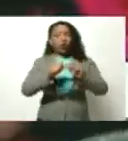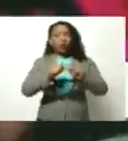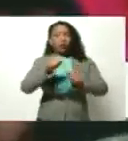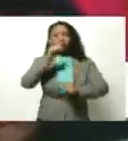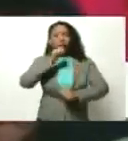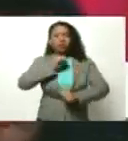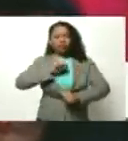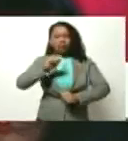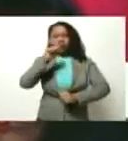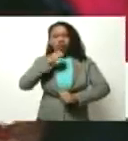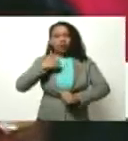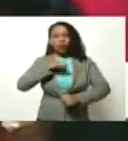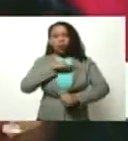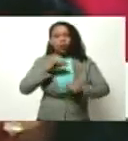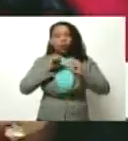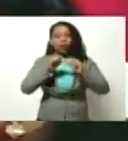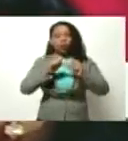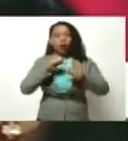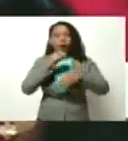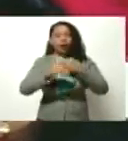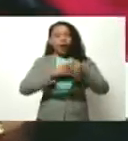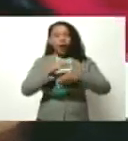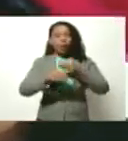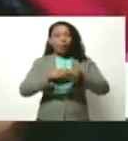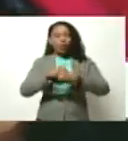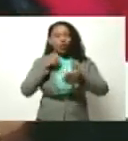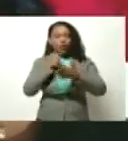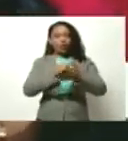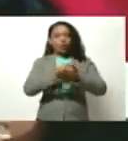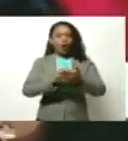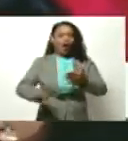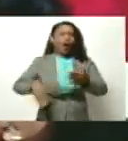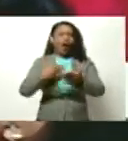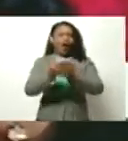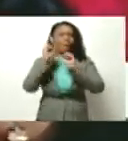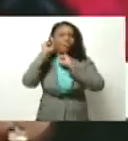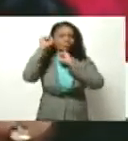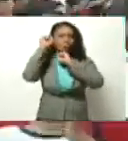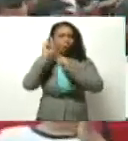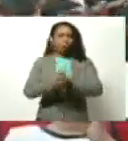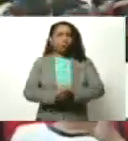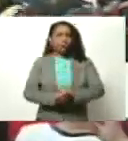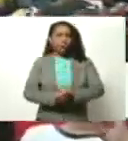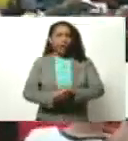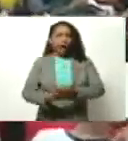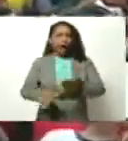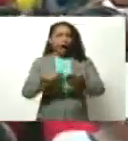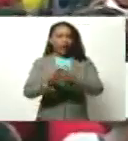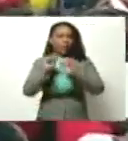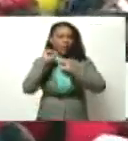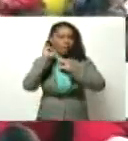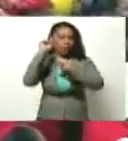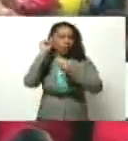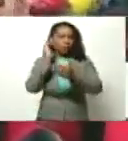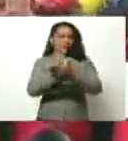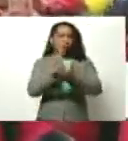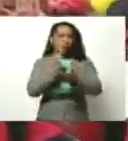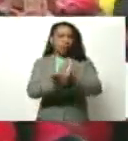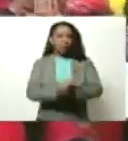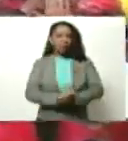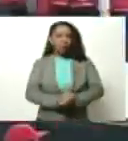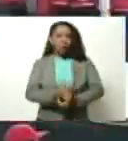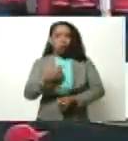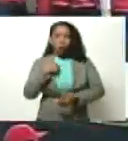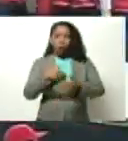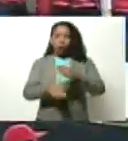resistiendo nosotros renacerremos y lucharemos hasta vencer hasta vencer siempre yo